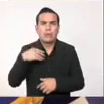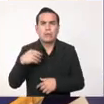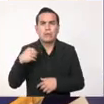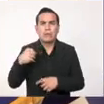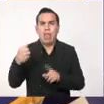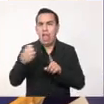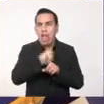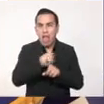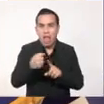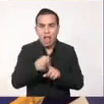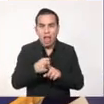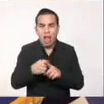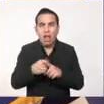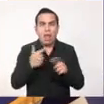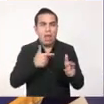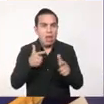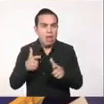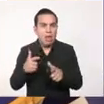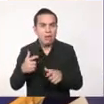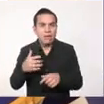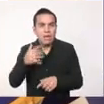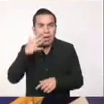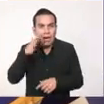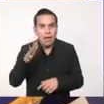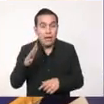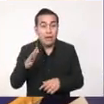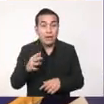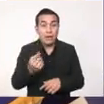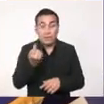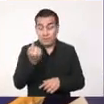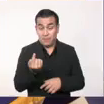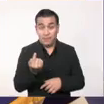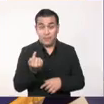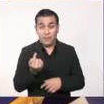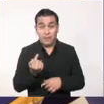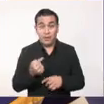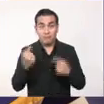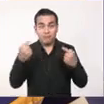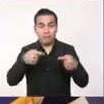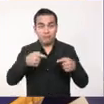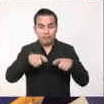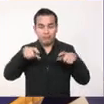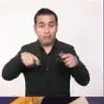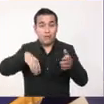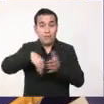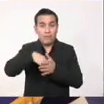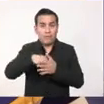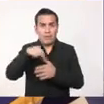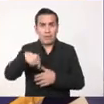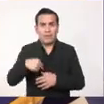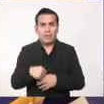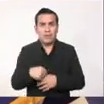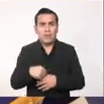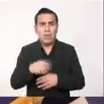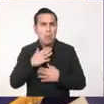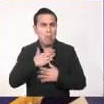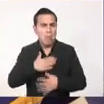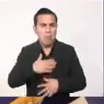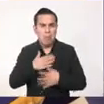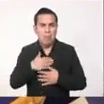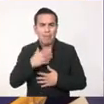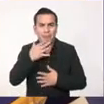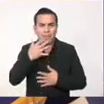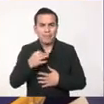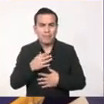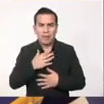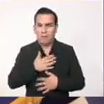duro. Si por un partido de fútbol a veces hay muertos. Aquí no son suaves, o que no